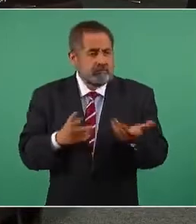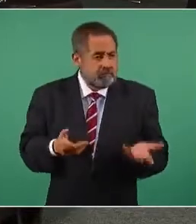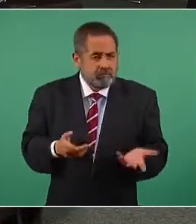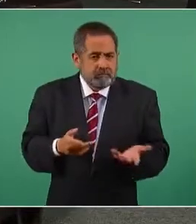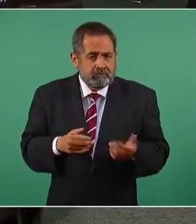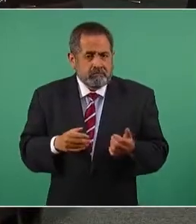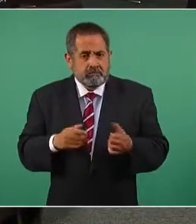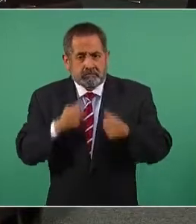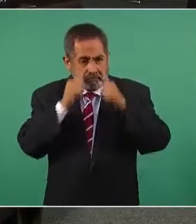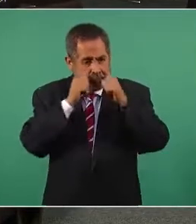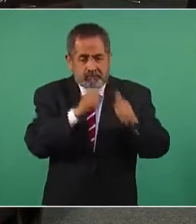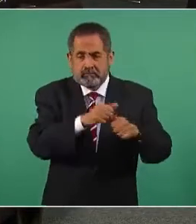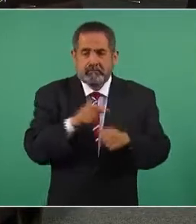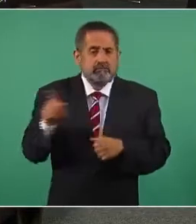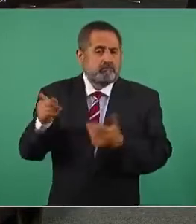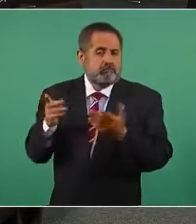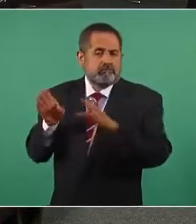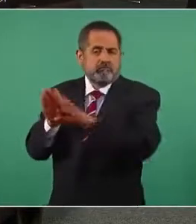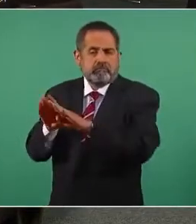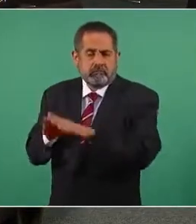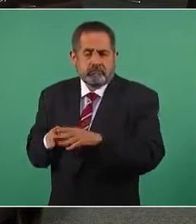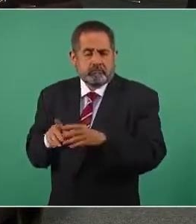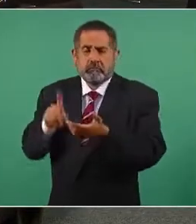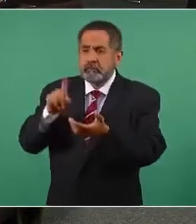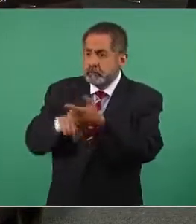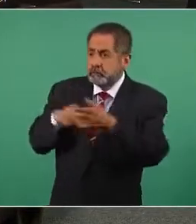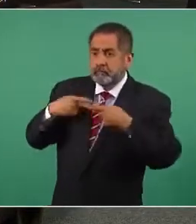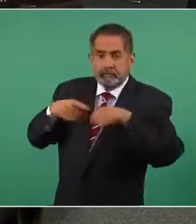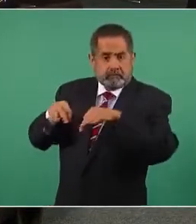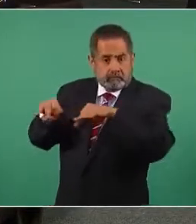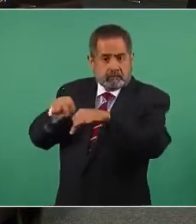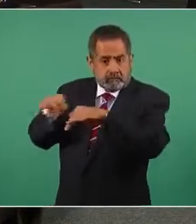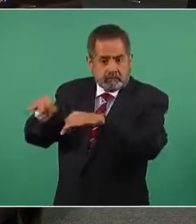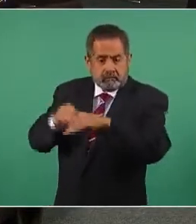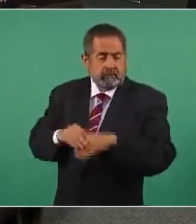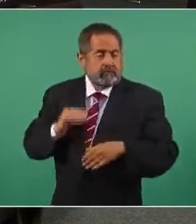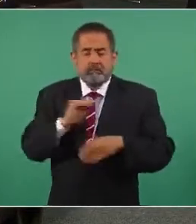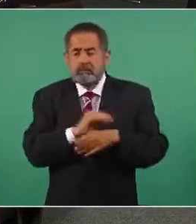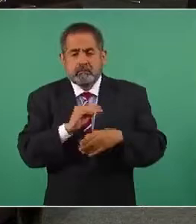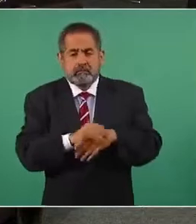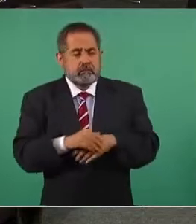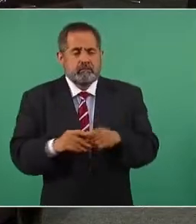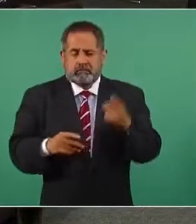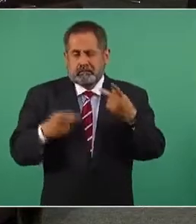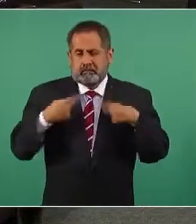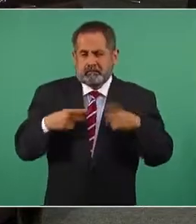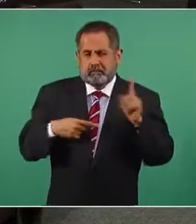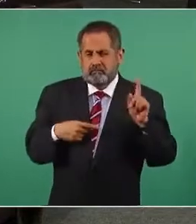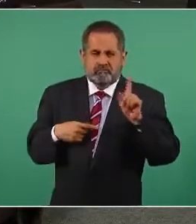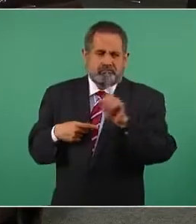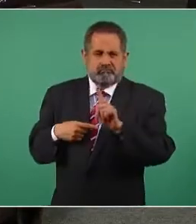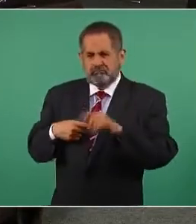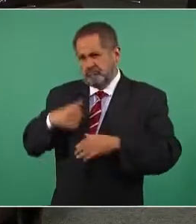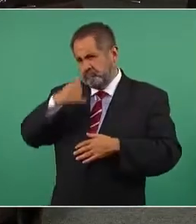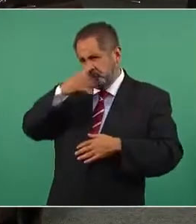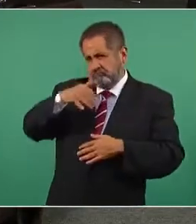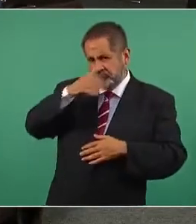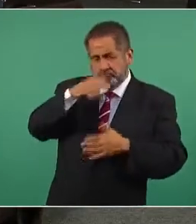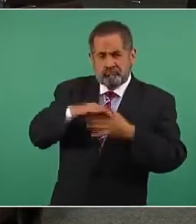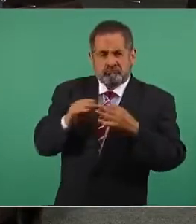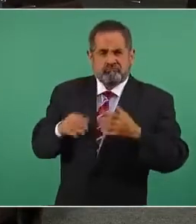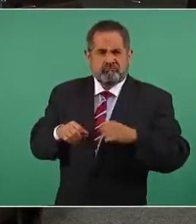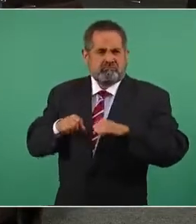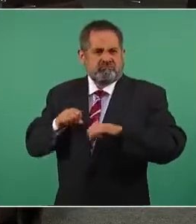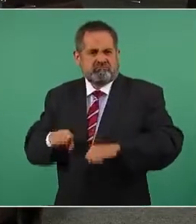consulado, cerrado el consulado, pero con personal adentro, y llega un señor muy prepotente y